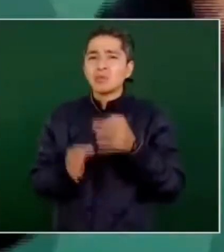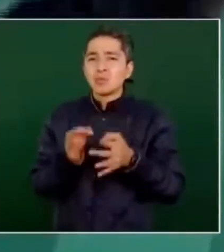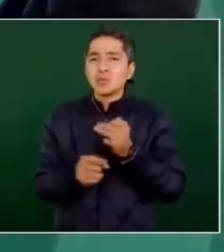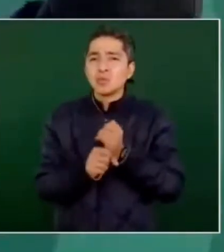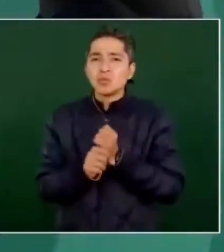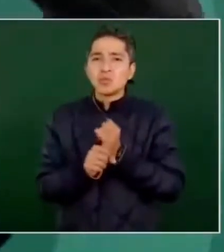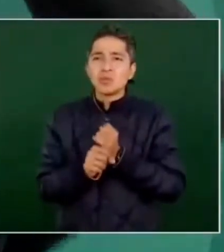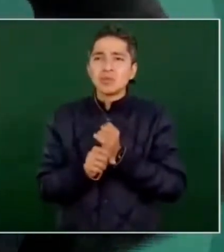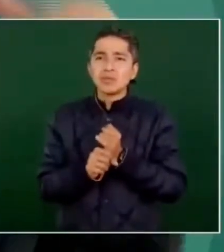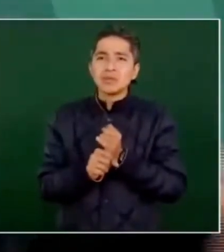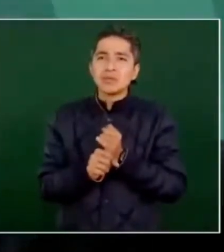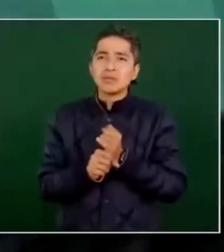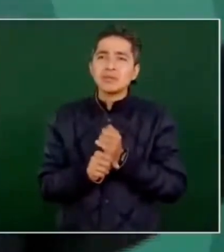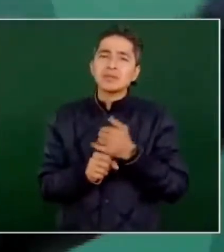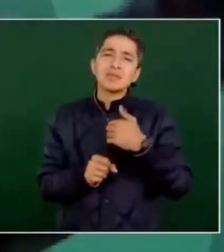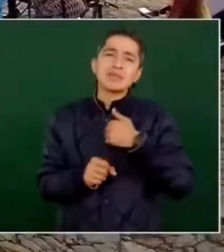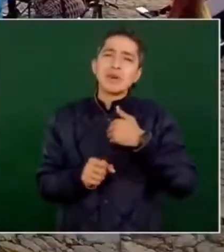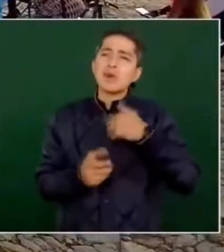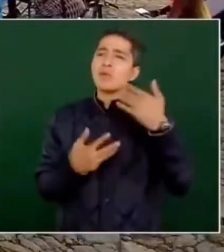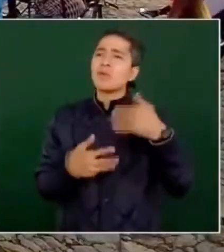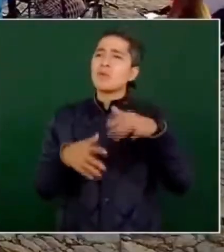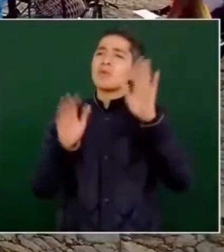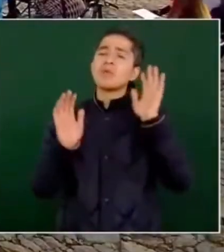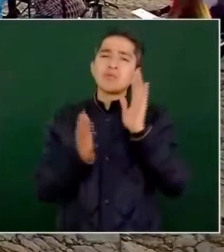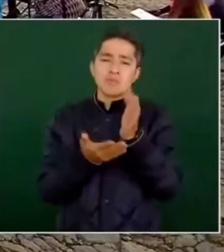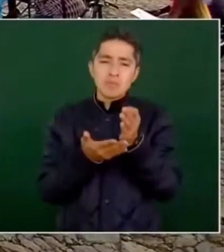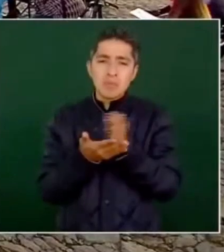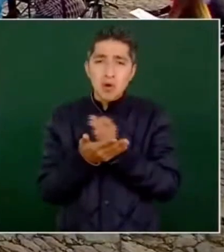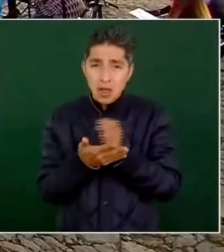se corroborara. Morena,